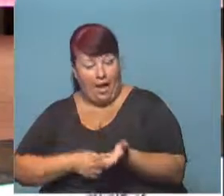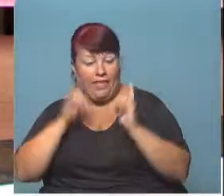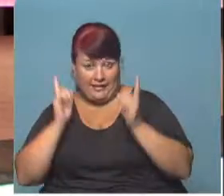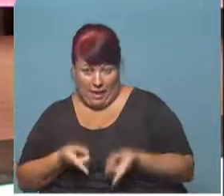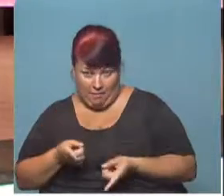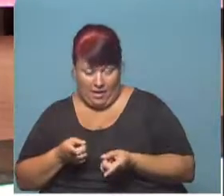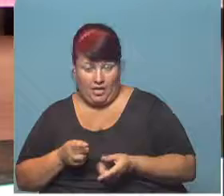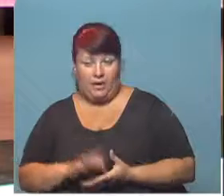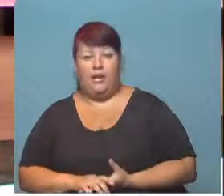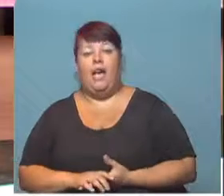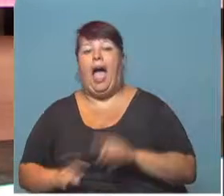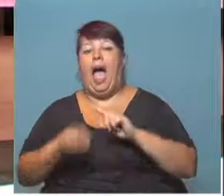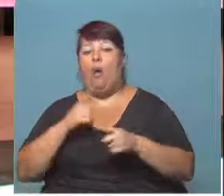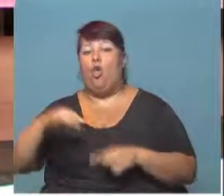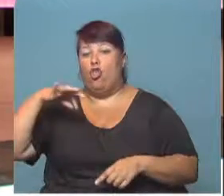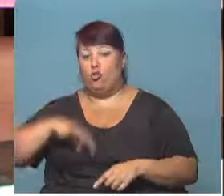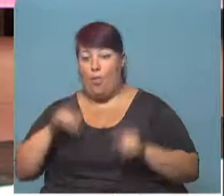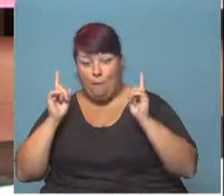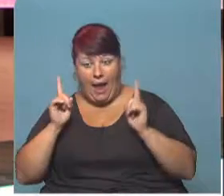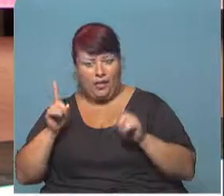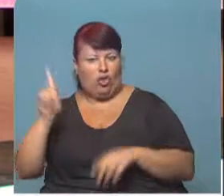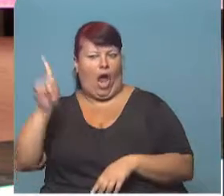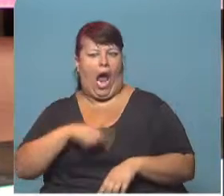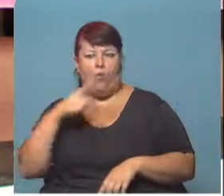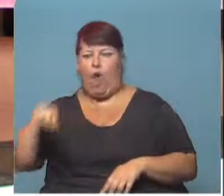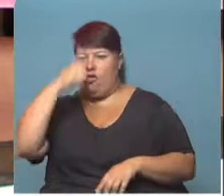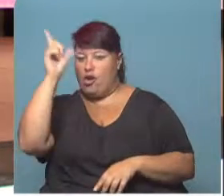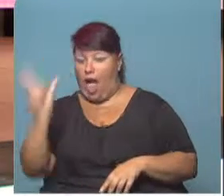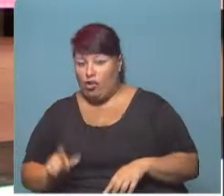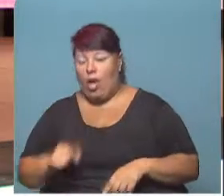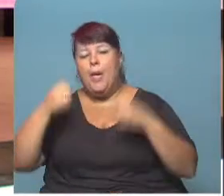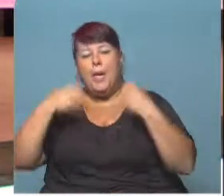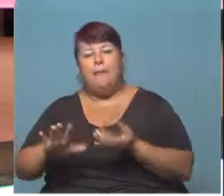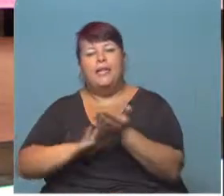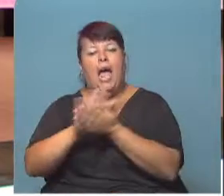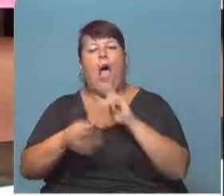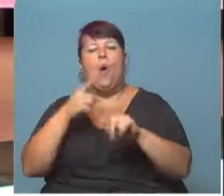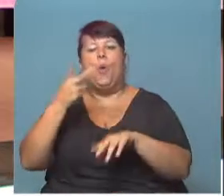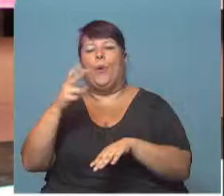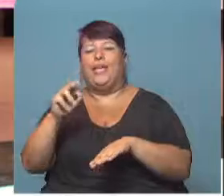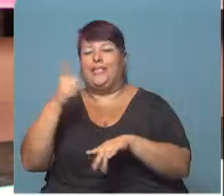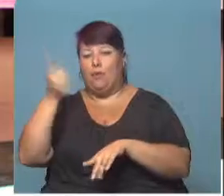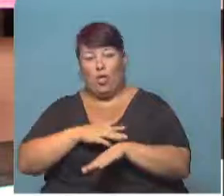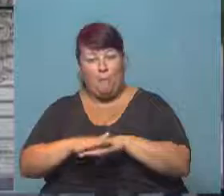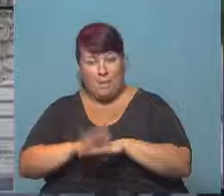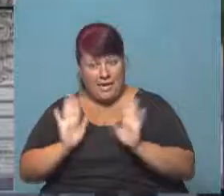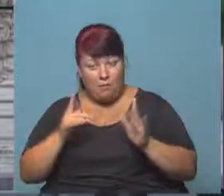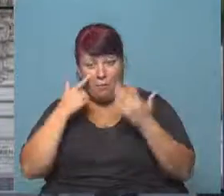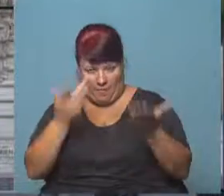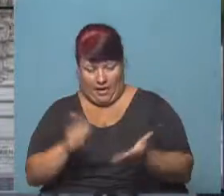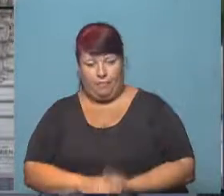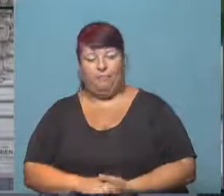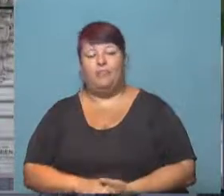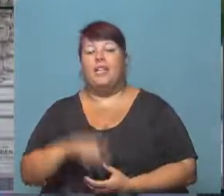además de que la paritaria se eliminaría, la paritaria nacional, y se empezaría a negociar desde un 20%? Mira.